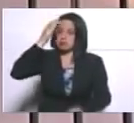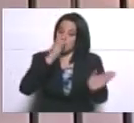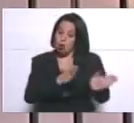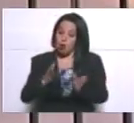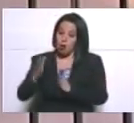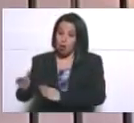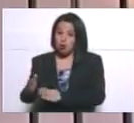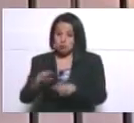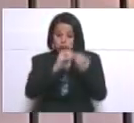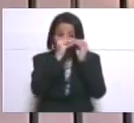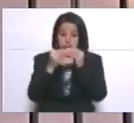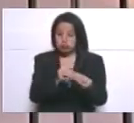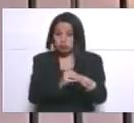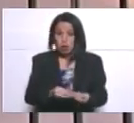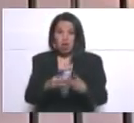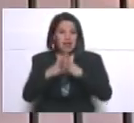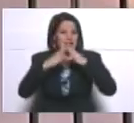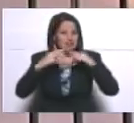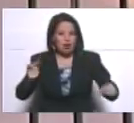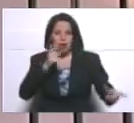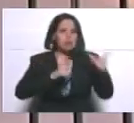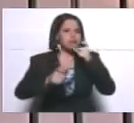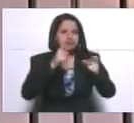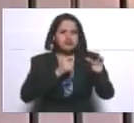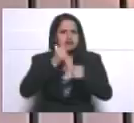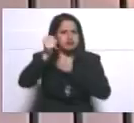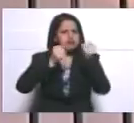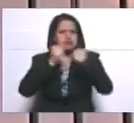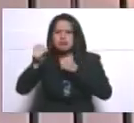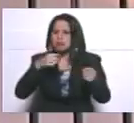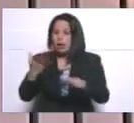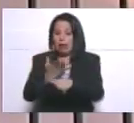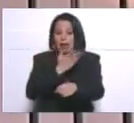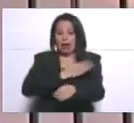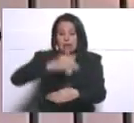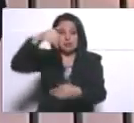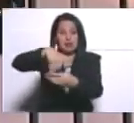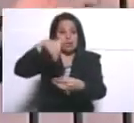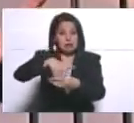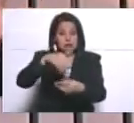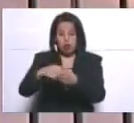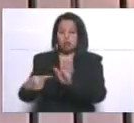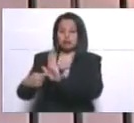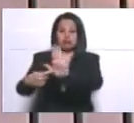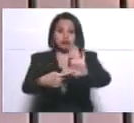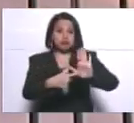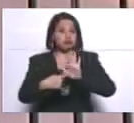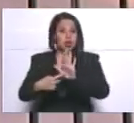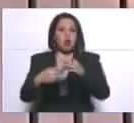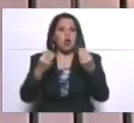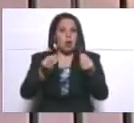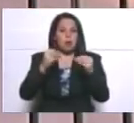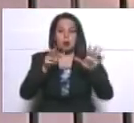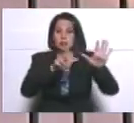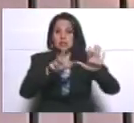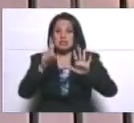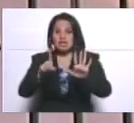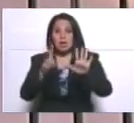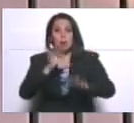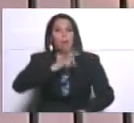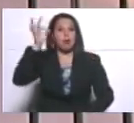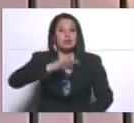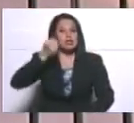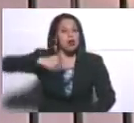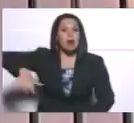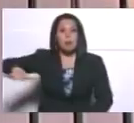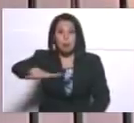gran mayoría. Todas las encuestas serias antes de las elecciones constituyentes mostraban, por ejemplo, que el 86% de la